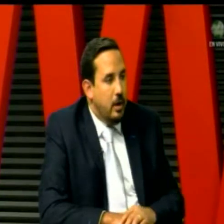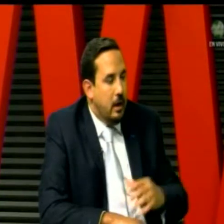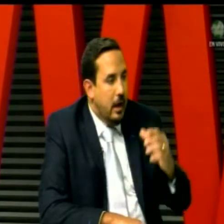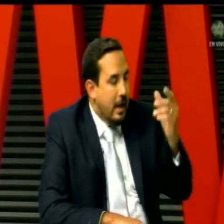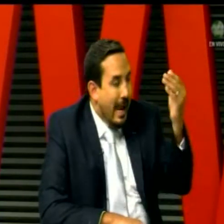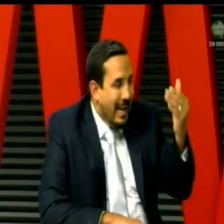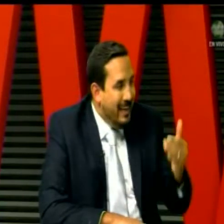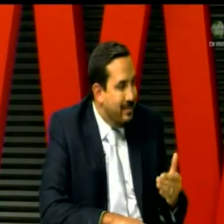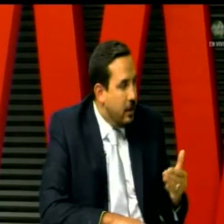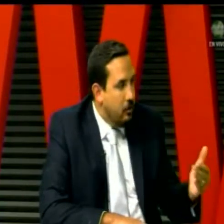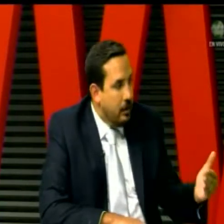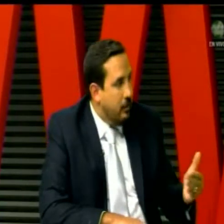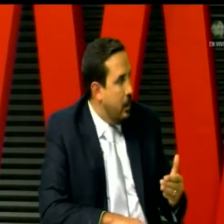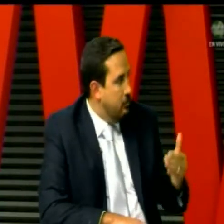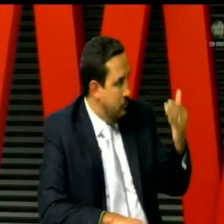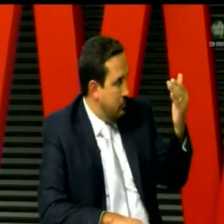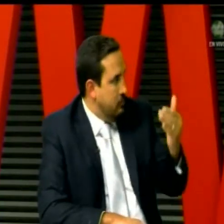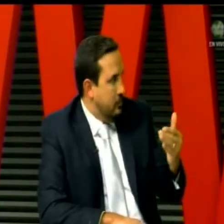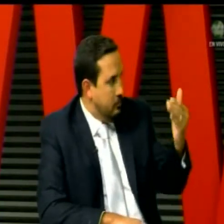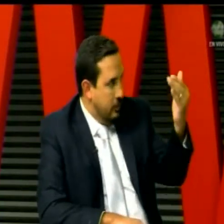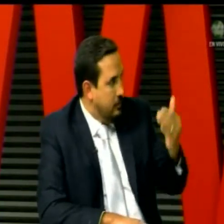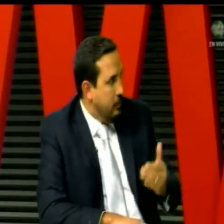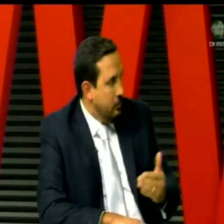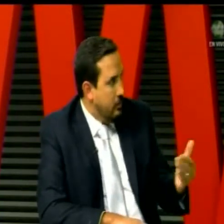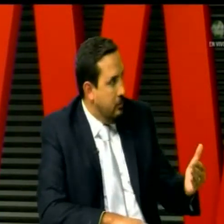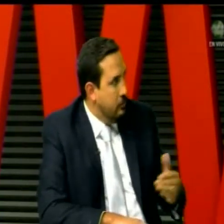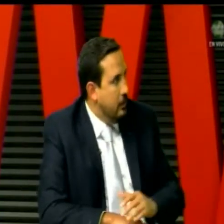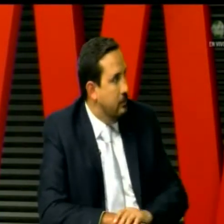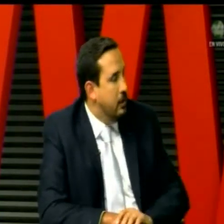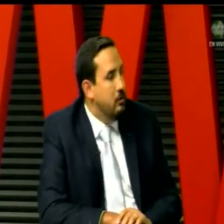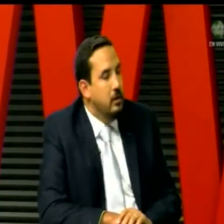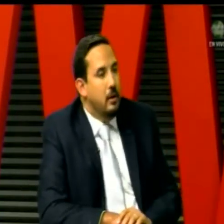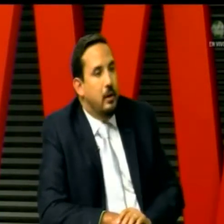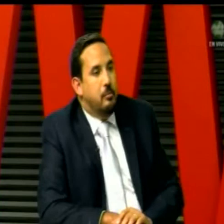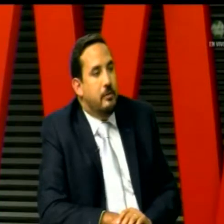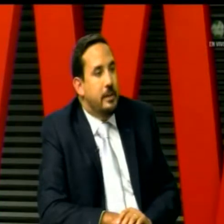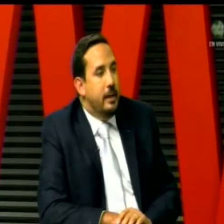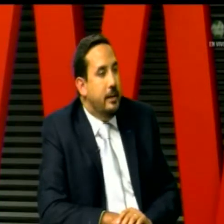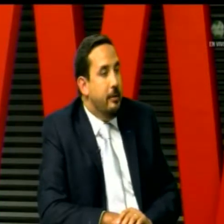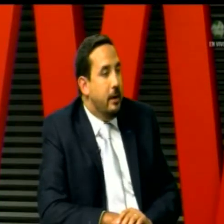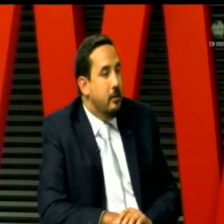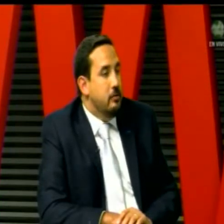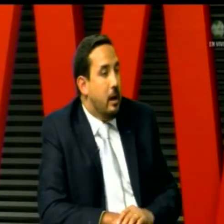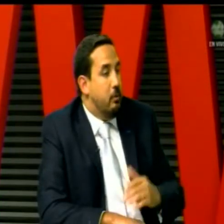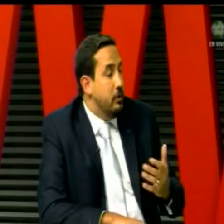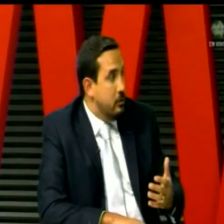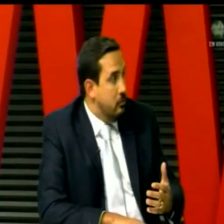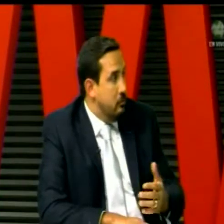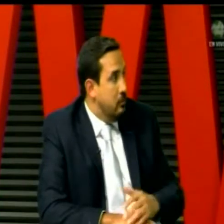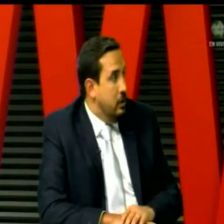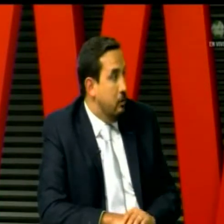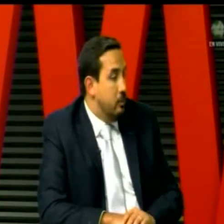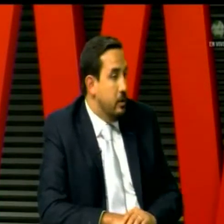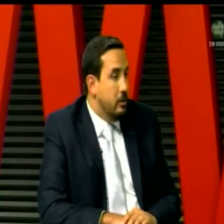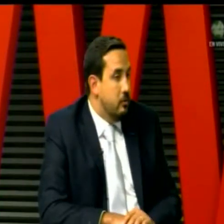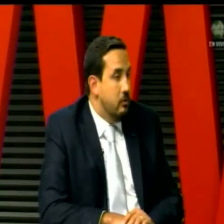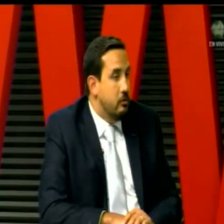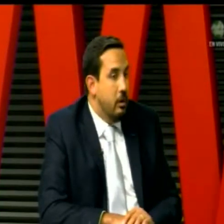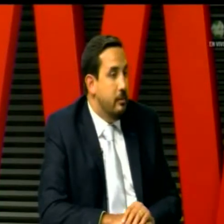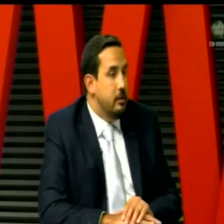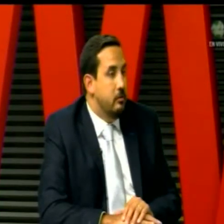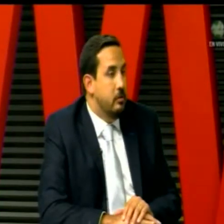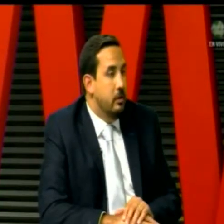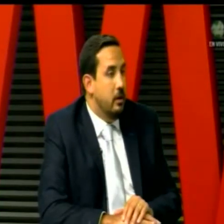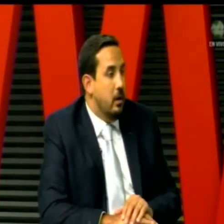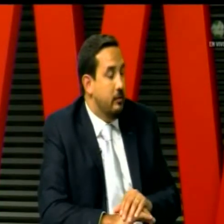definitivamente el listado al que hablamos, ¿no? Que es un listado y no salimos del listado, pues tiene que llevarnos a proyectos. Y los proyectos